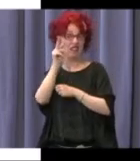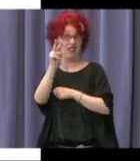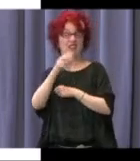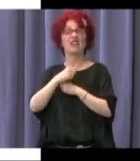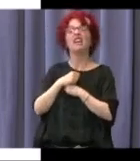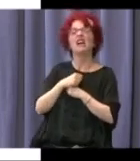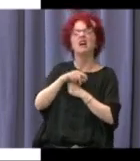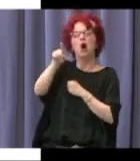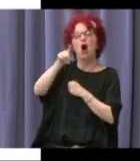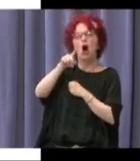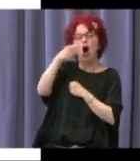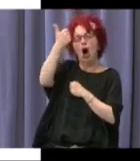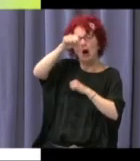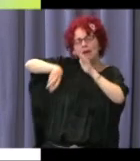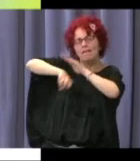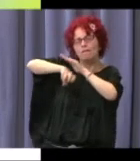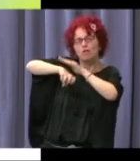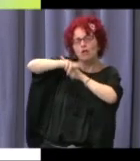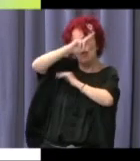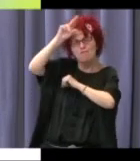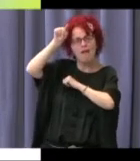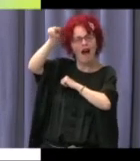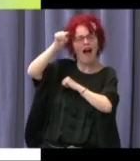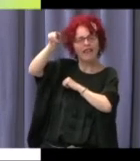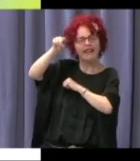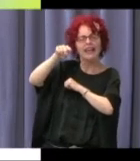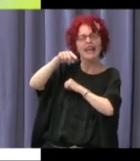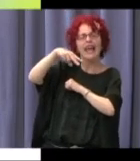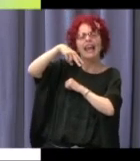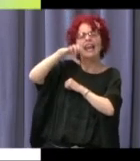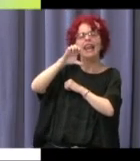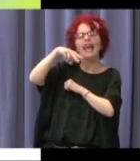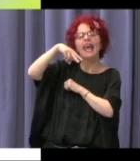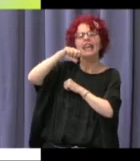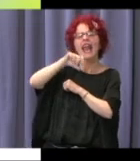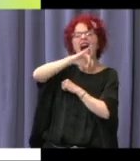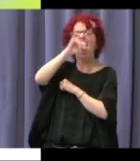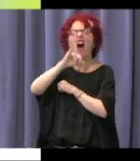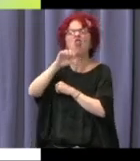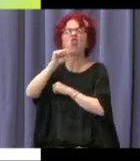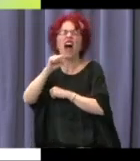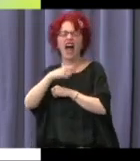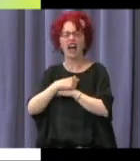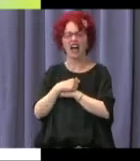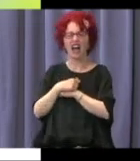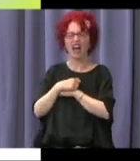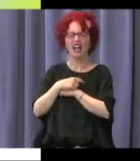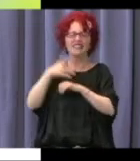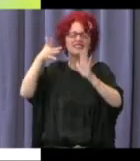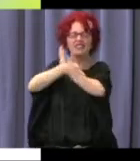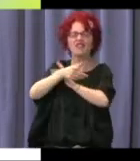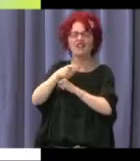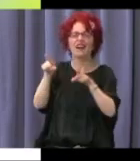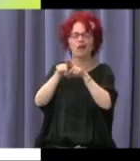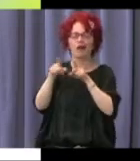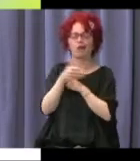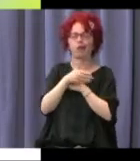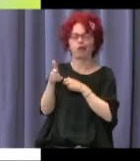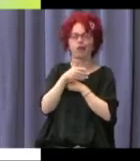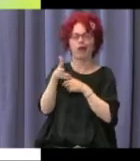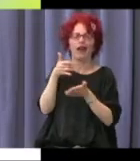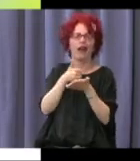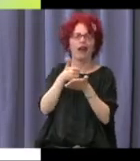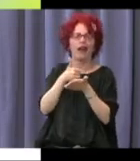porque las nenazas lloran. Los hombres no lloran. Carlos Zambrano, Higuaín y Messi son unas niñas. Es decir, la forma de